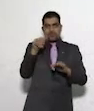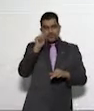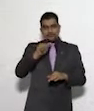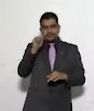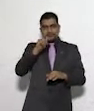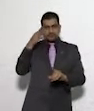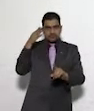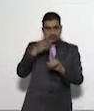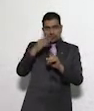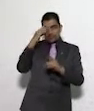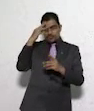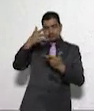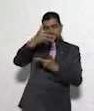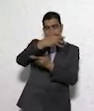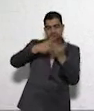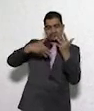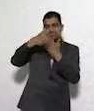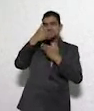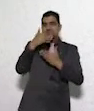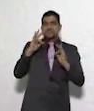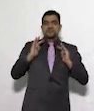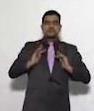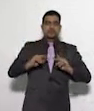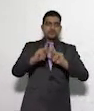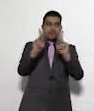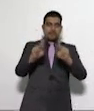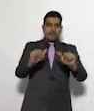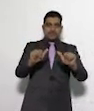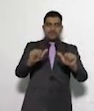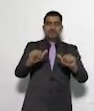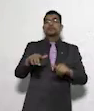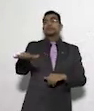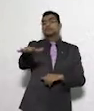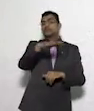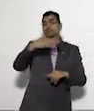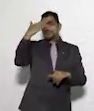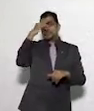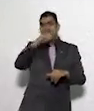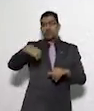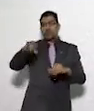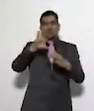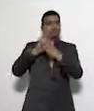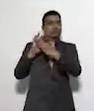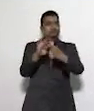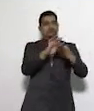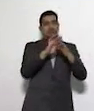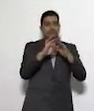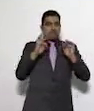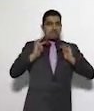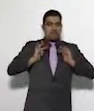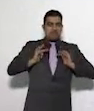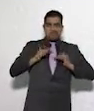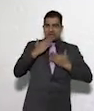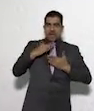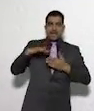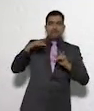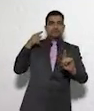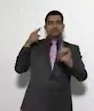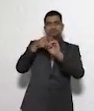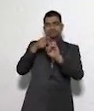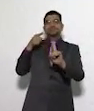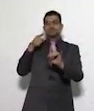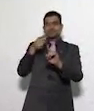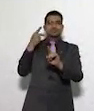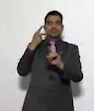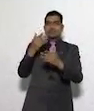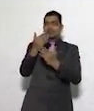única forma de convivir en paz. Y por eso debe ser una política de Estado. Y como dirían los de